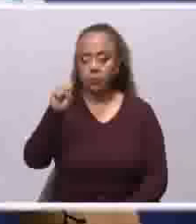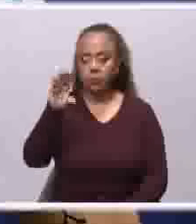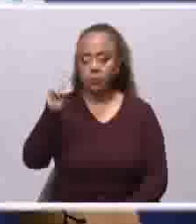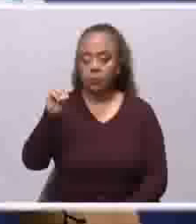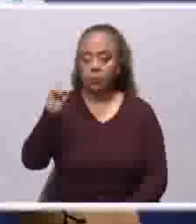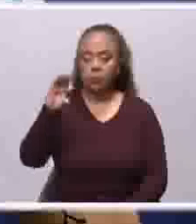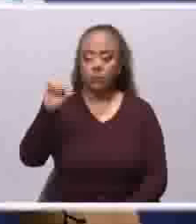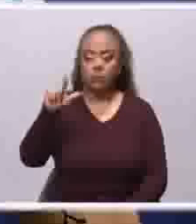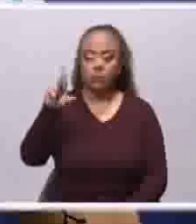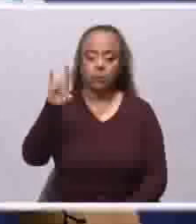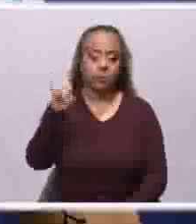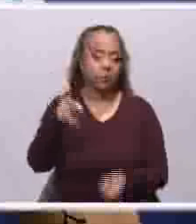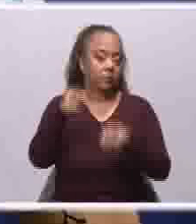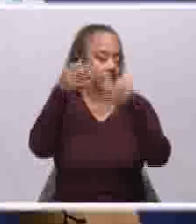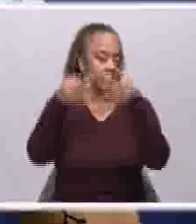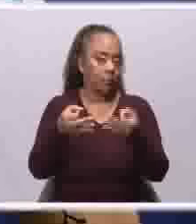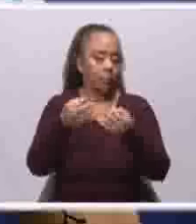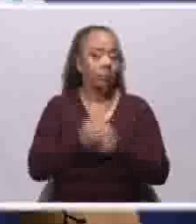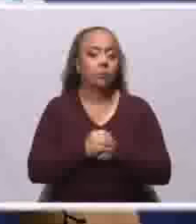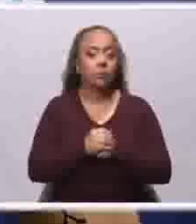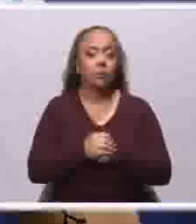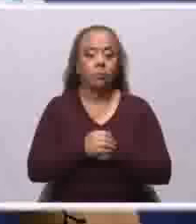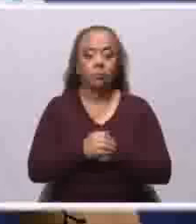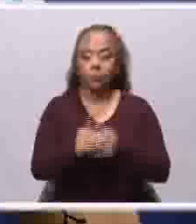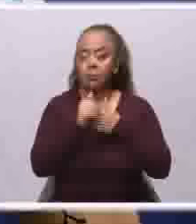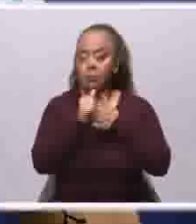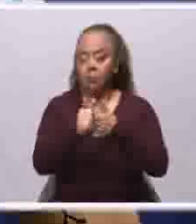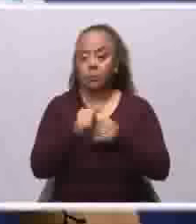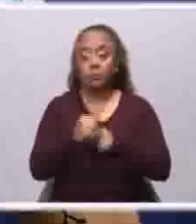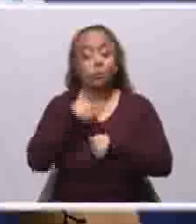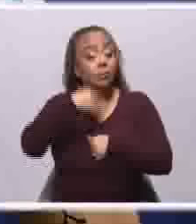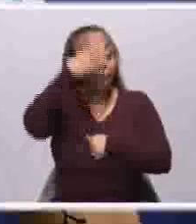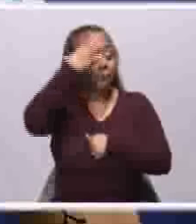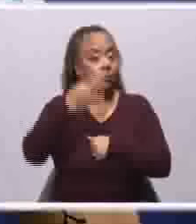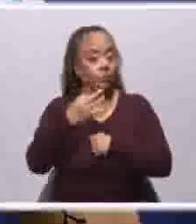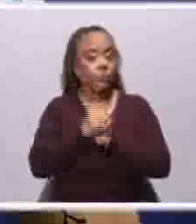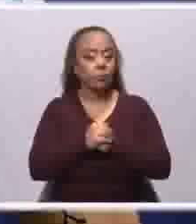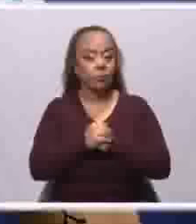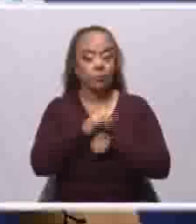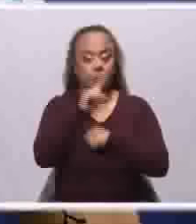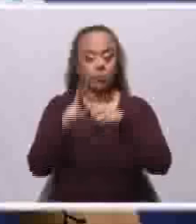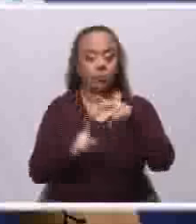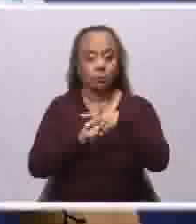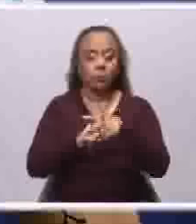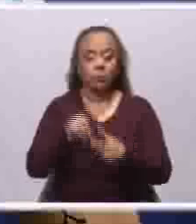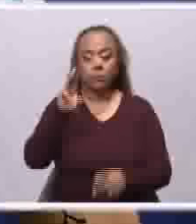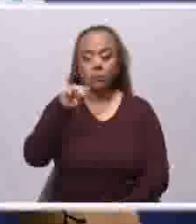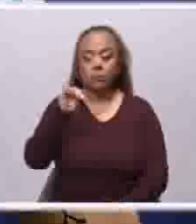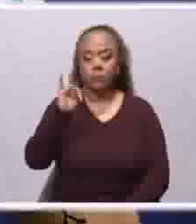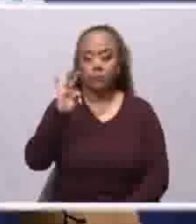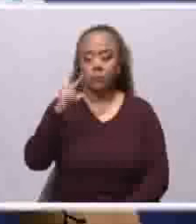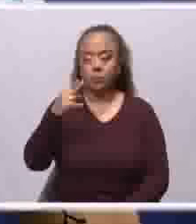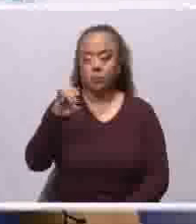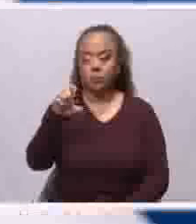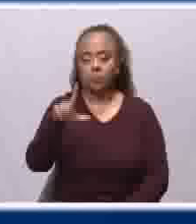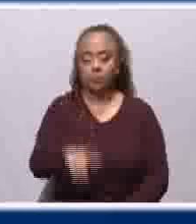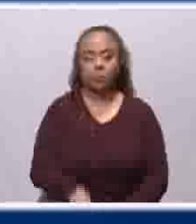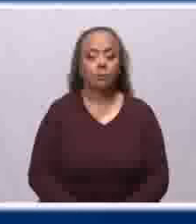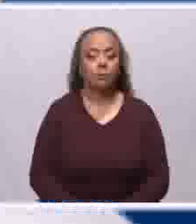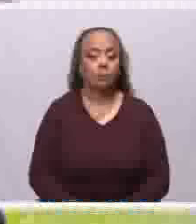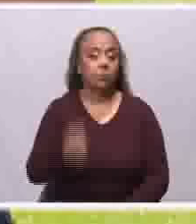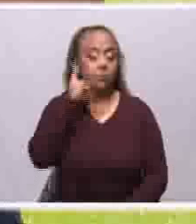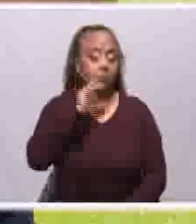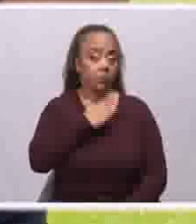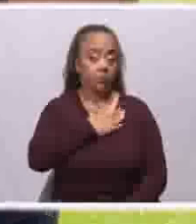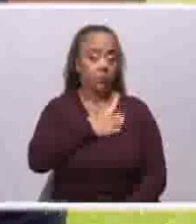que Francisco es ratificación confirmación regad creí Creí que iba a aparecer jayen mitchell ahí que hace para